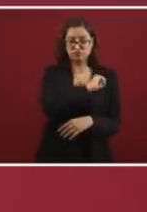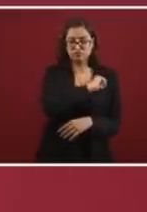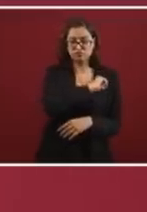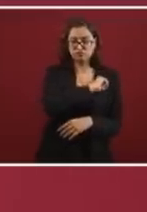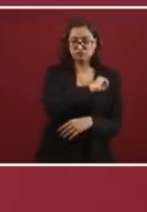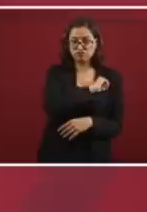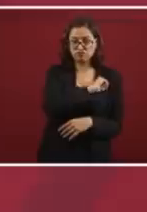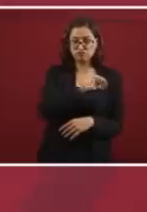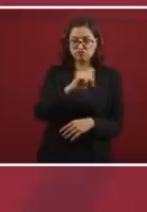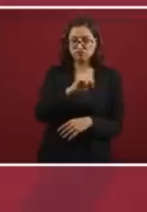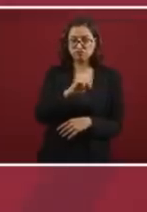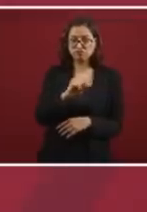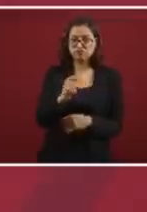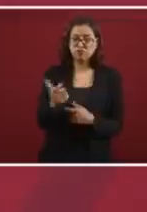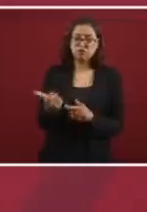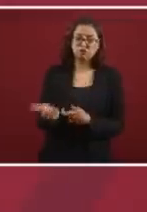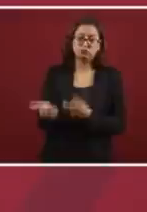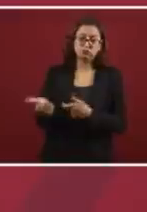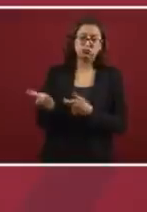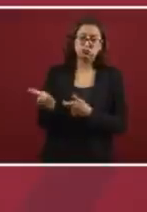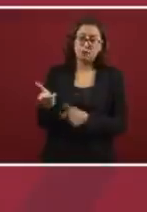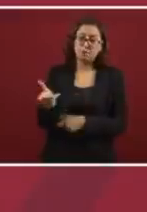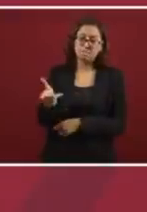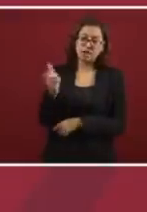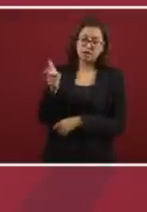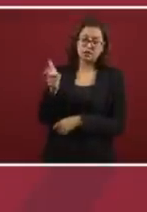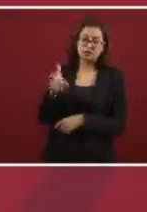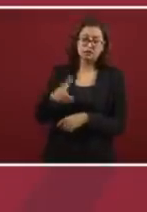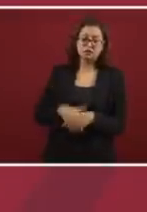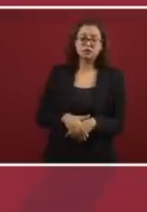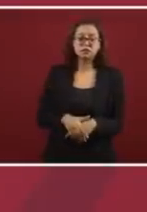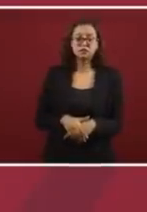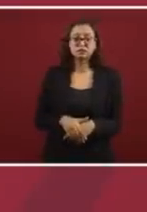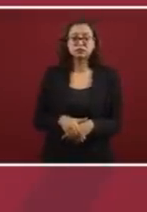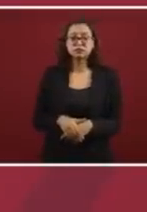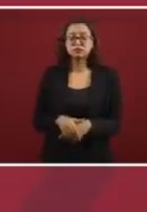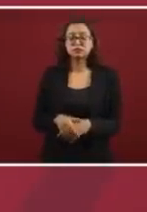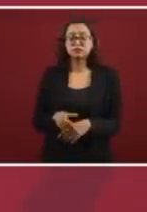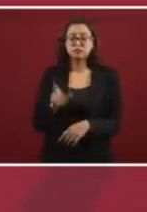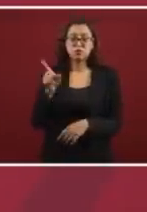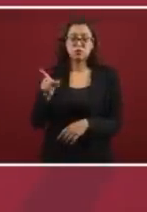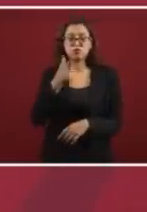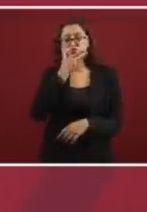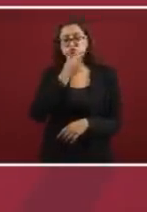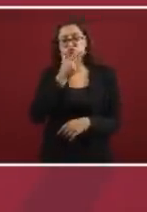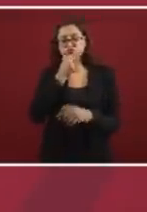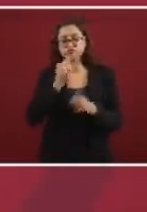la ametralladora el que ve encabezando el convoy